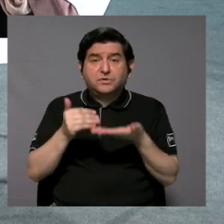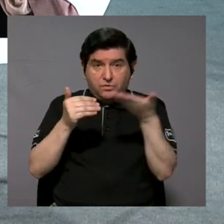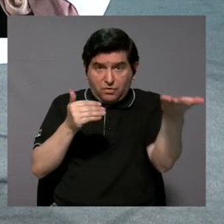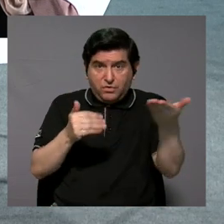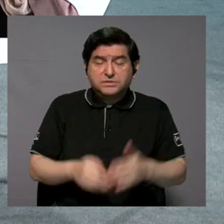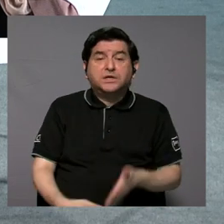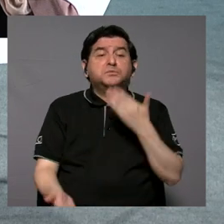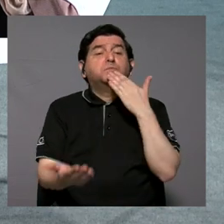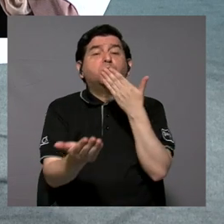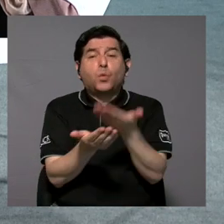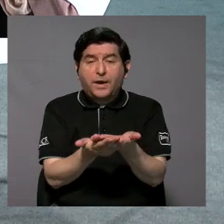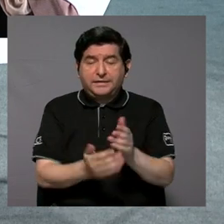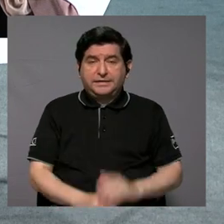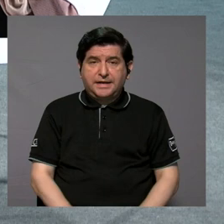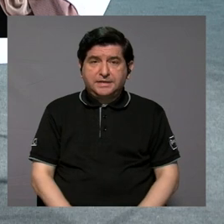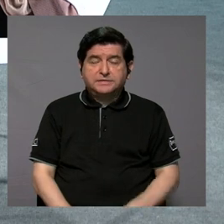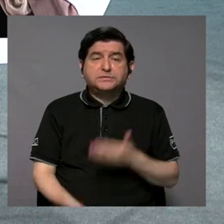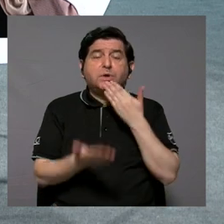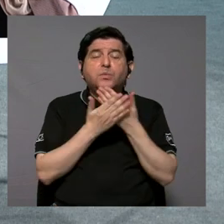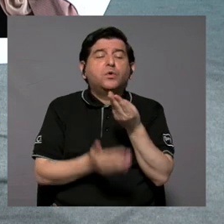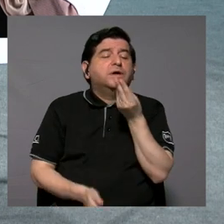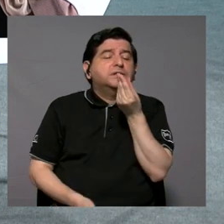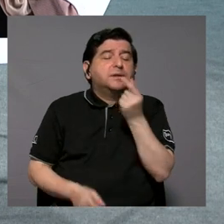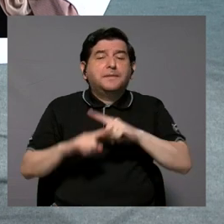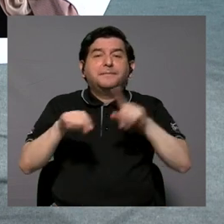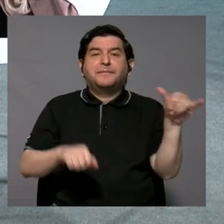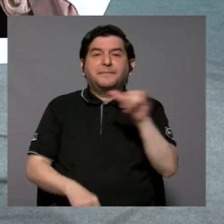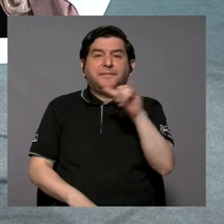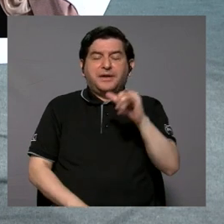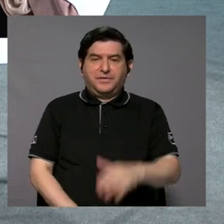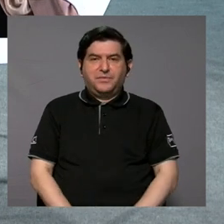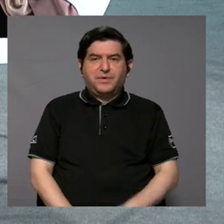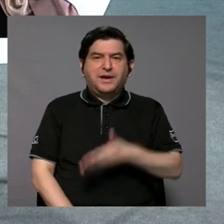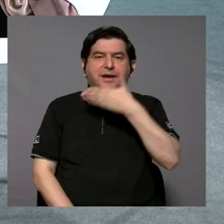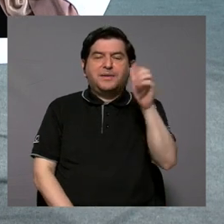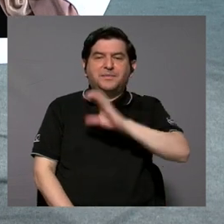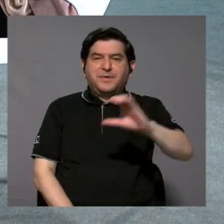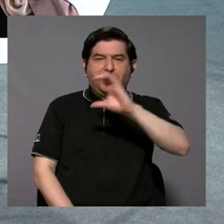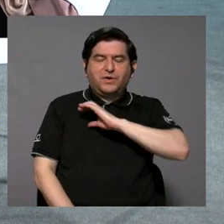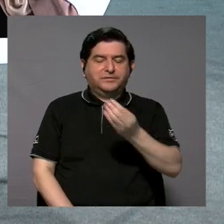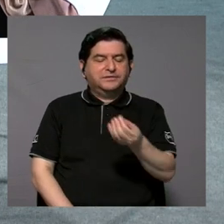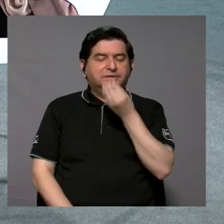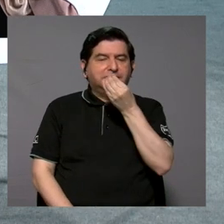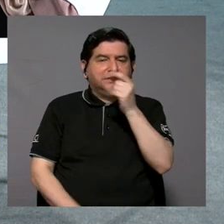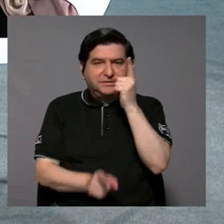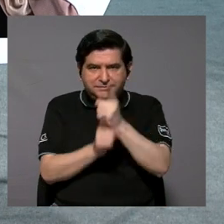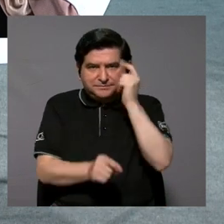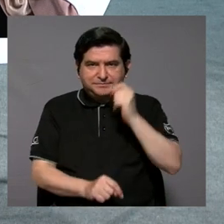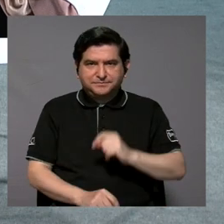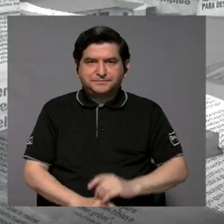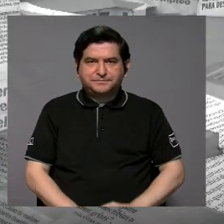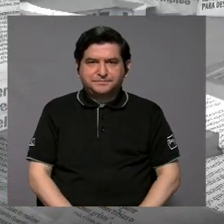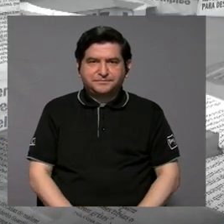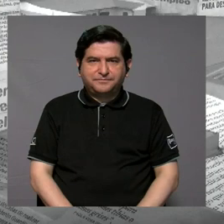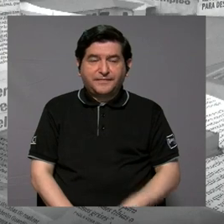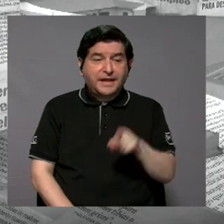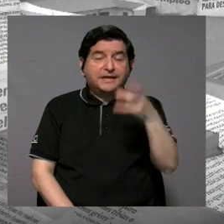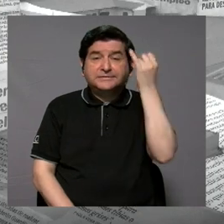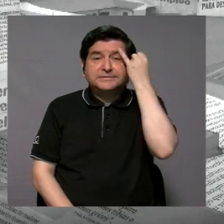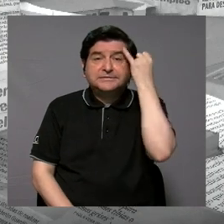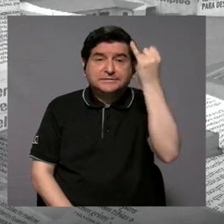sean buenas, que tengan buen sabor, pero también que tengan una mejor calidad nutricional. Y en este